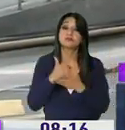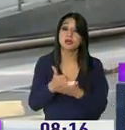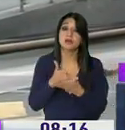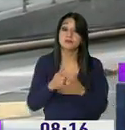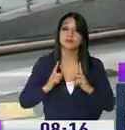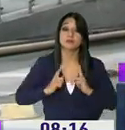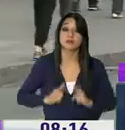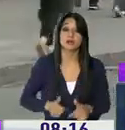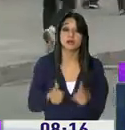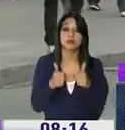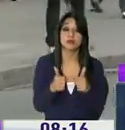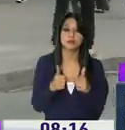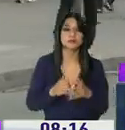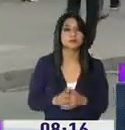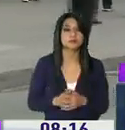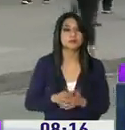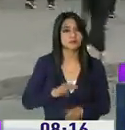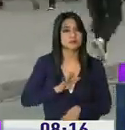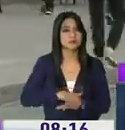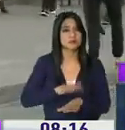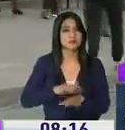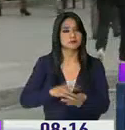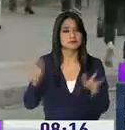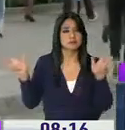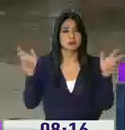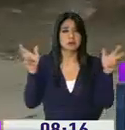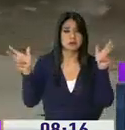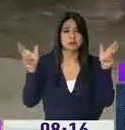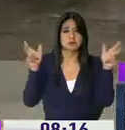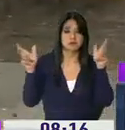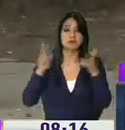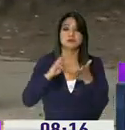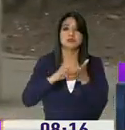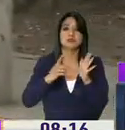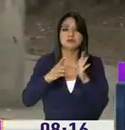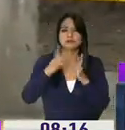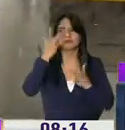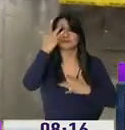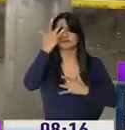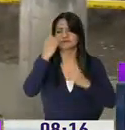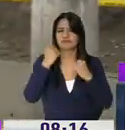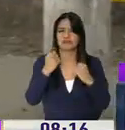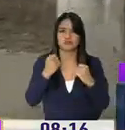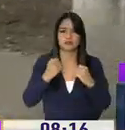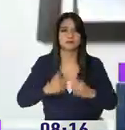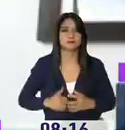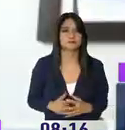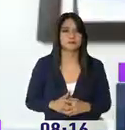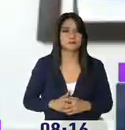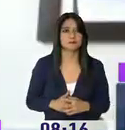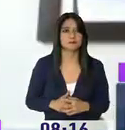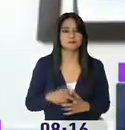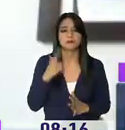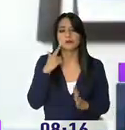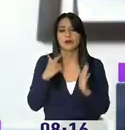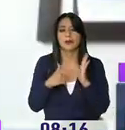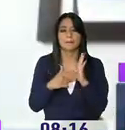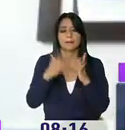salud, debido a que el exceso de sonido agudiza algunas enfermedades preexistentes. Los efectos